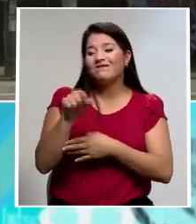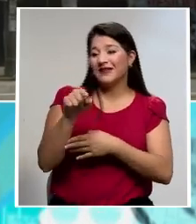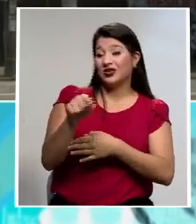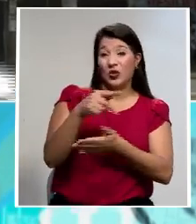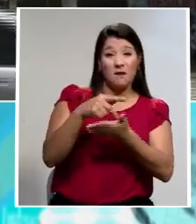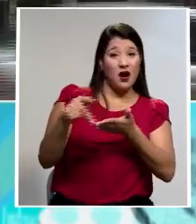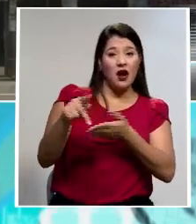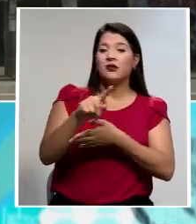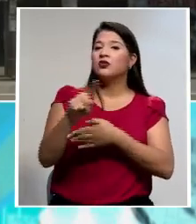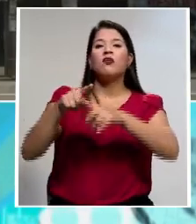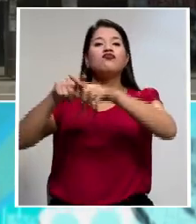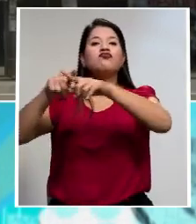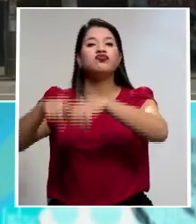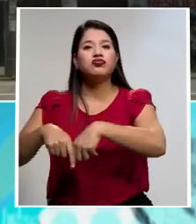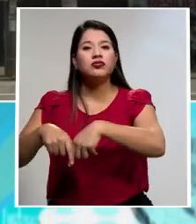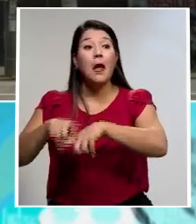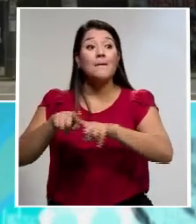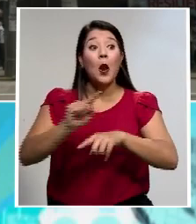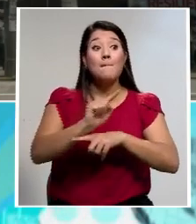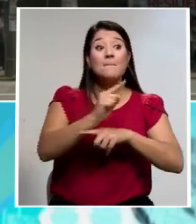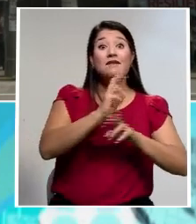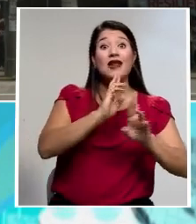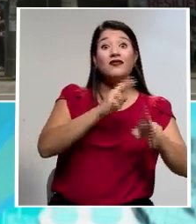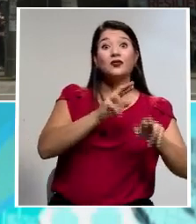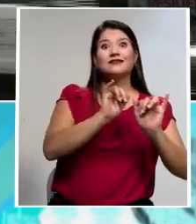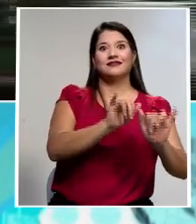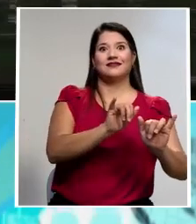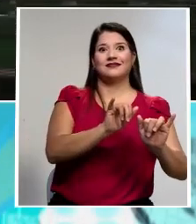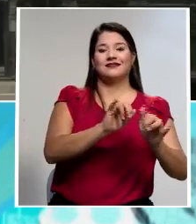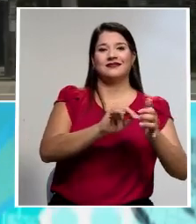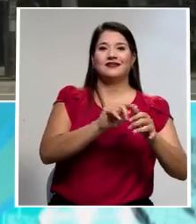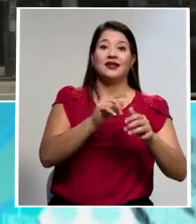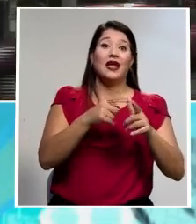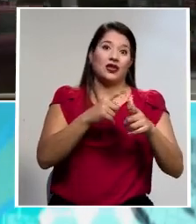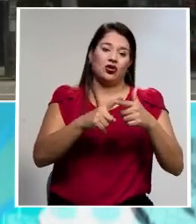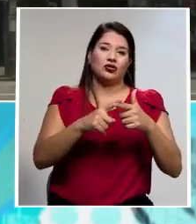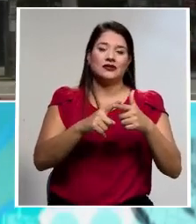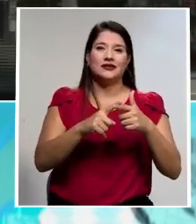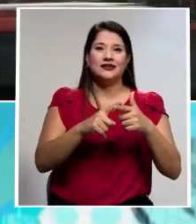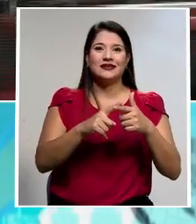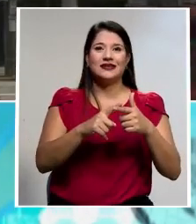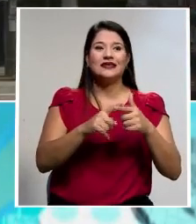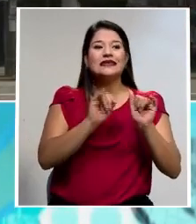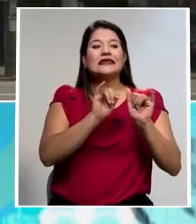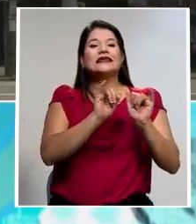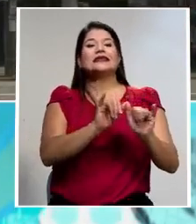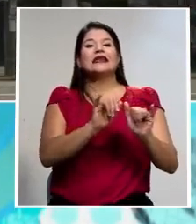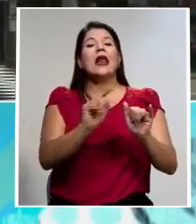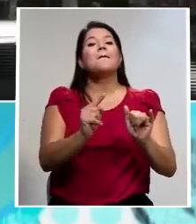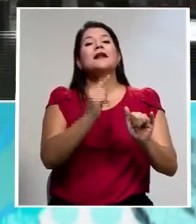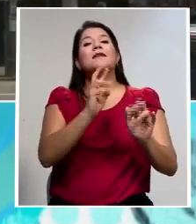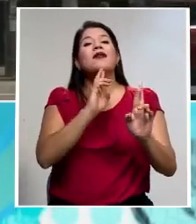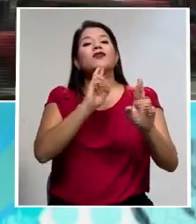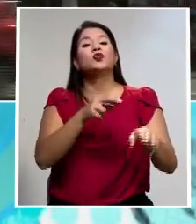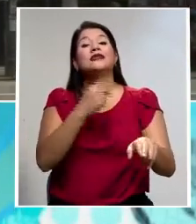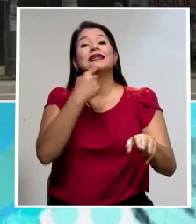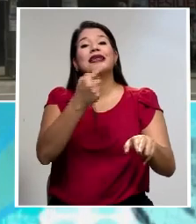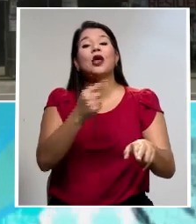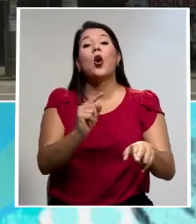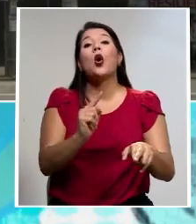hayan impugnado respecto a la primera resolución. Si no impugnó ni el Ministerio Público ni la defensa lo que atinente a la